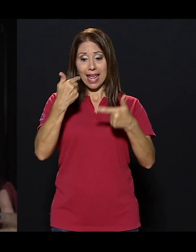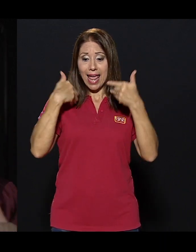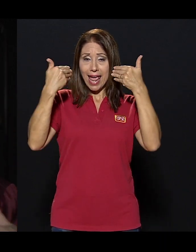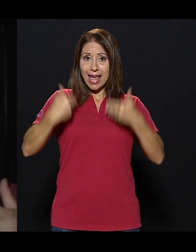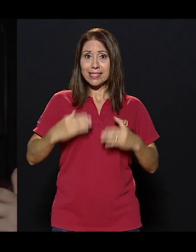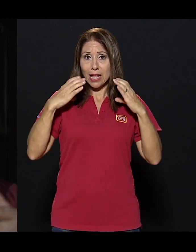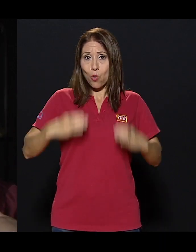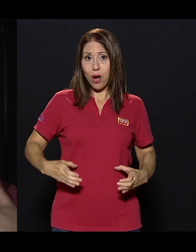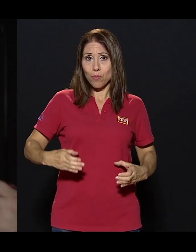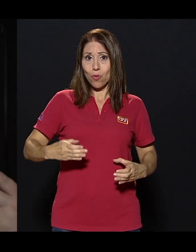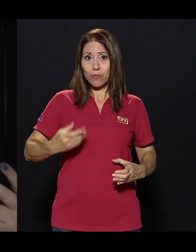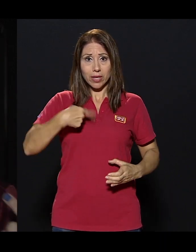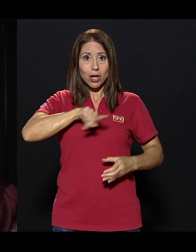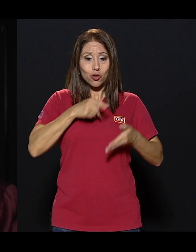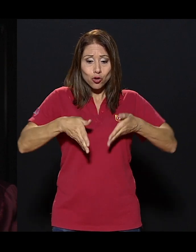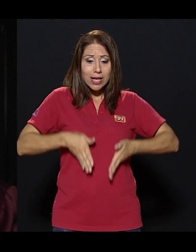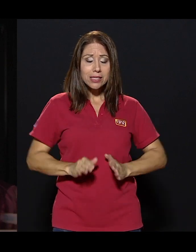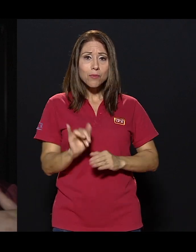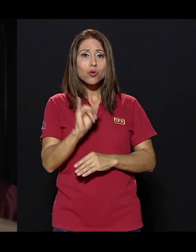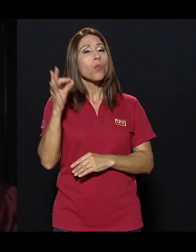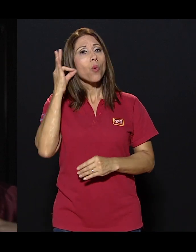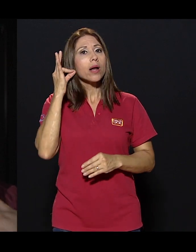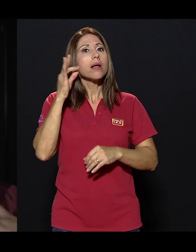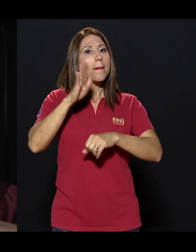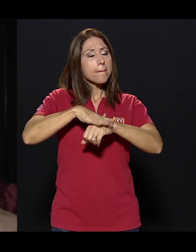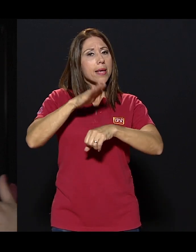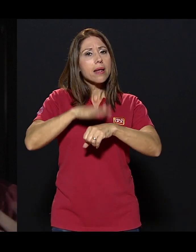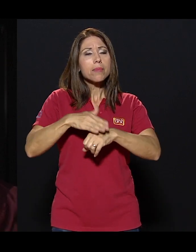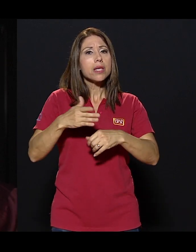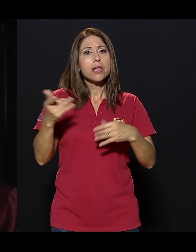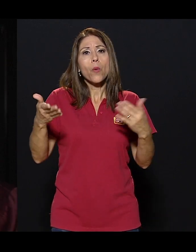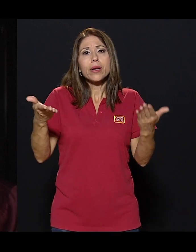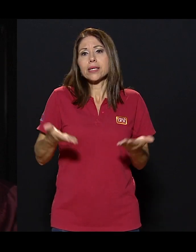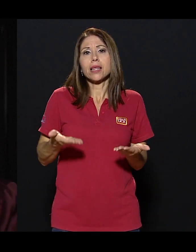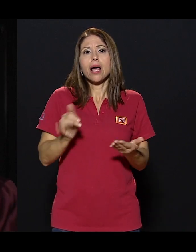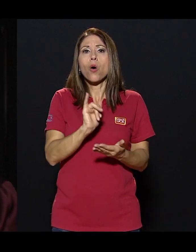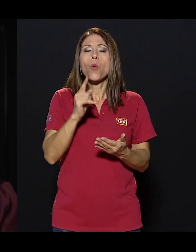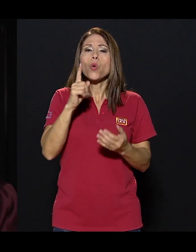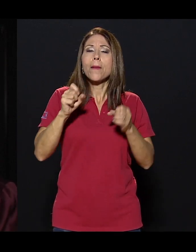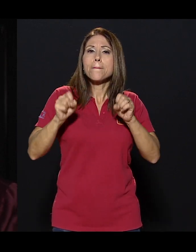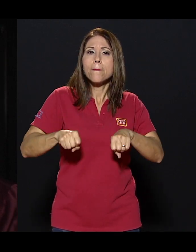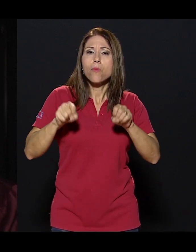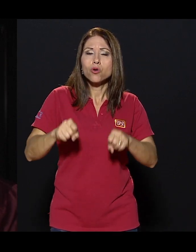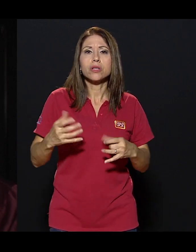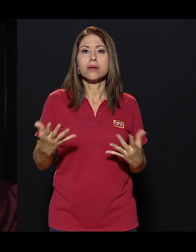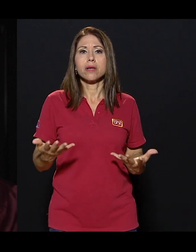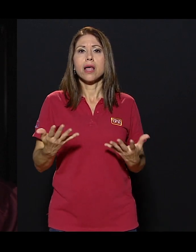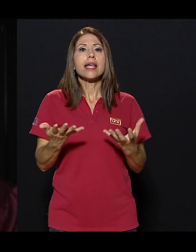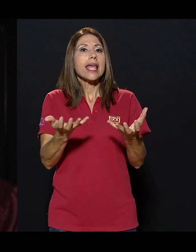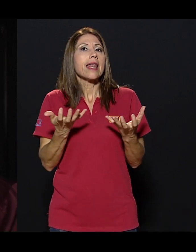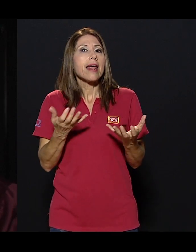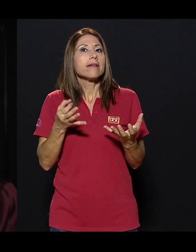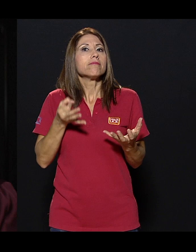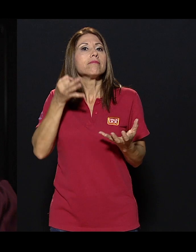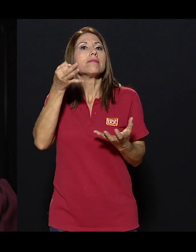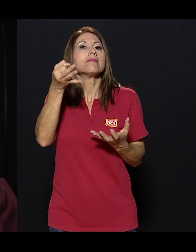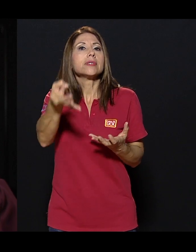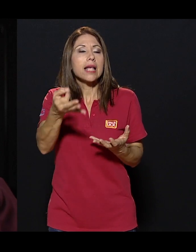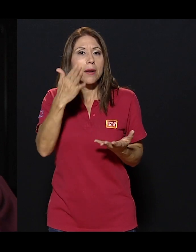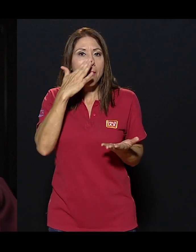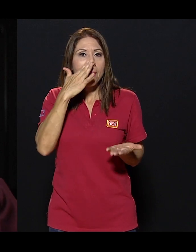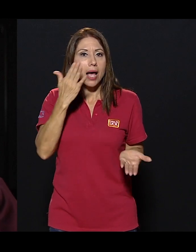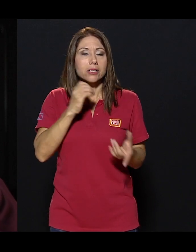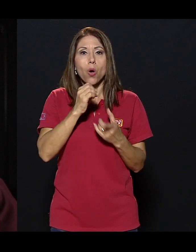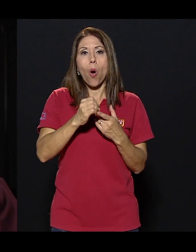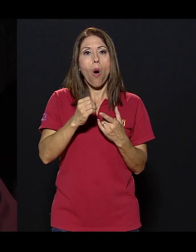este cuerpo con el que nacimos mujer también nos permite o nos presenta como una posibilidad el querer ser mamás